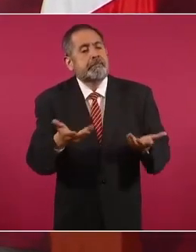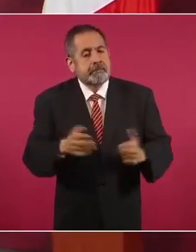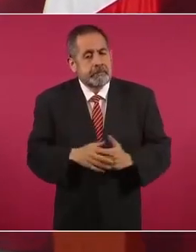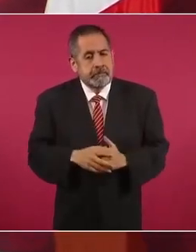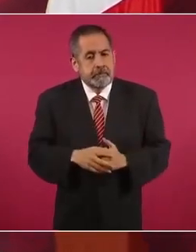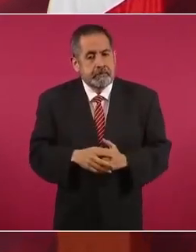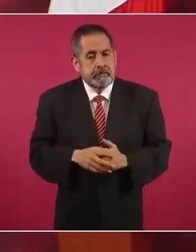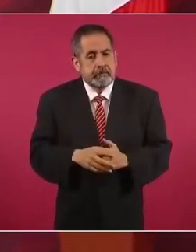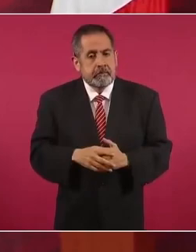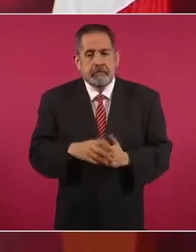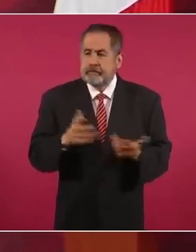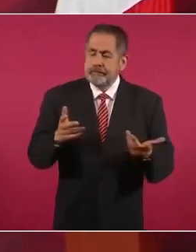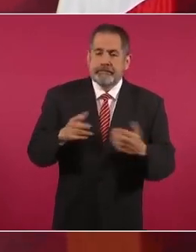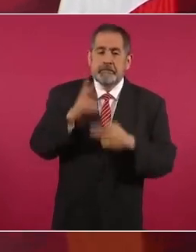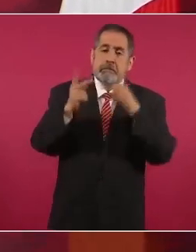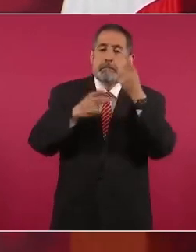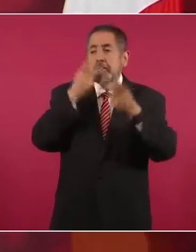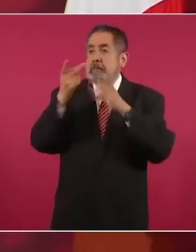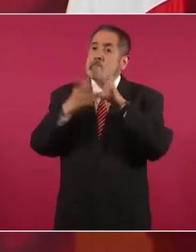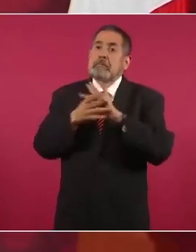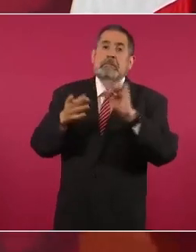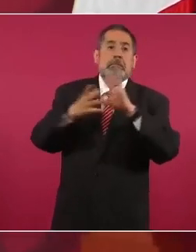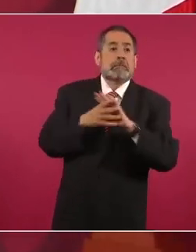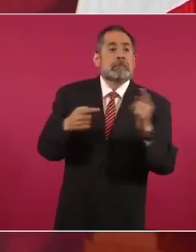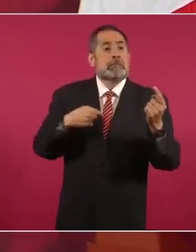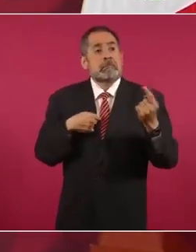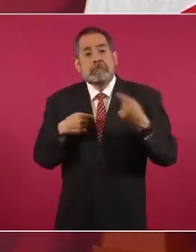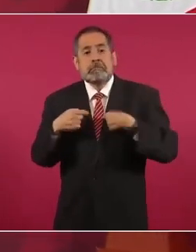No es nada más estar diciendo